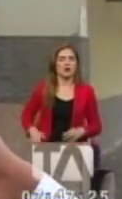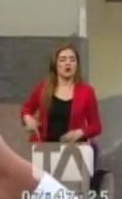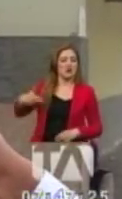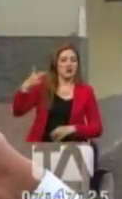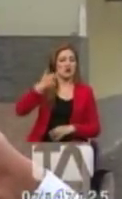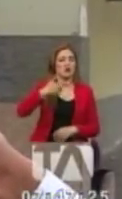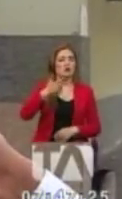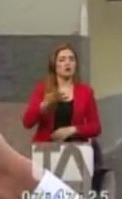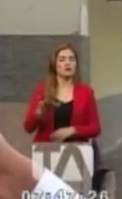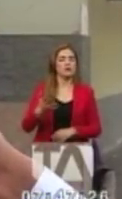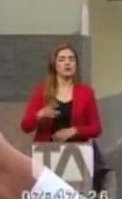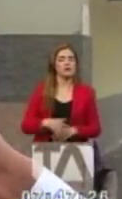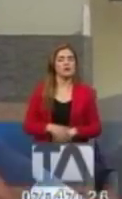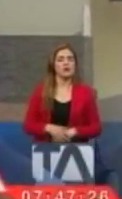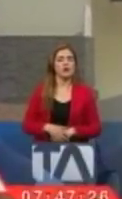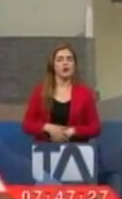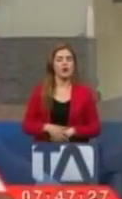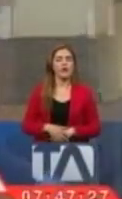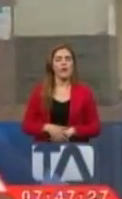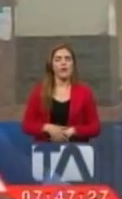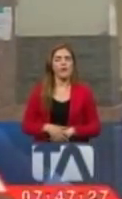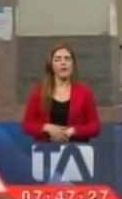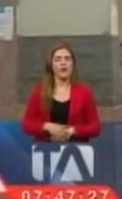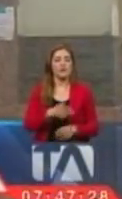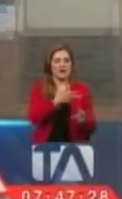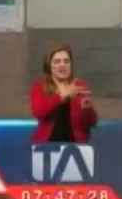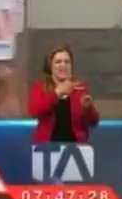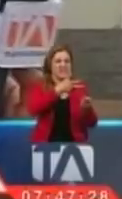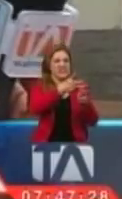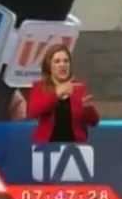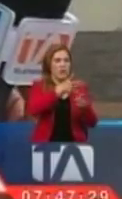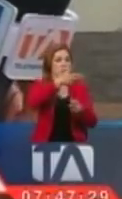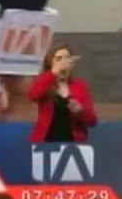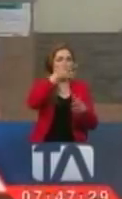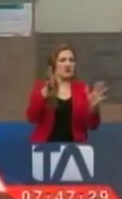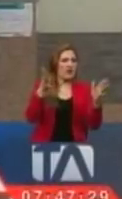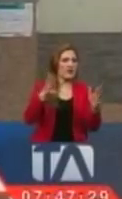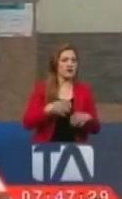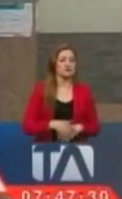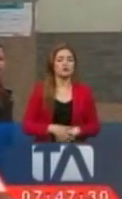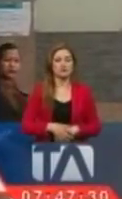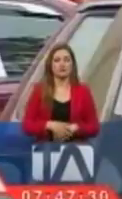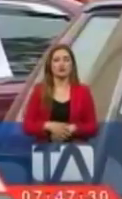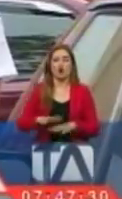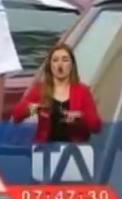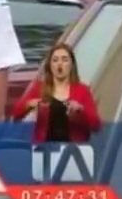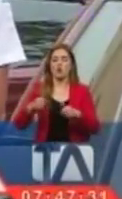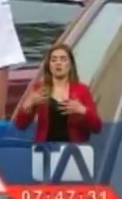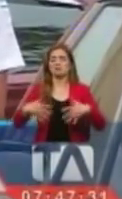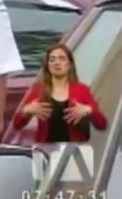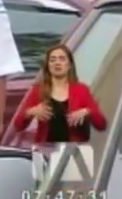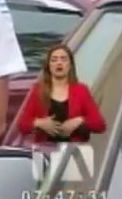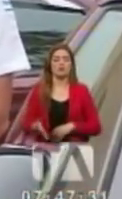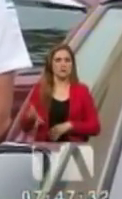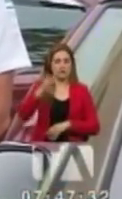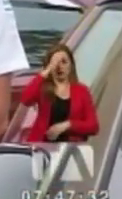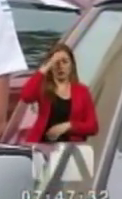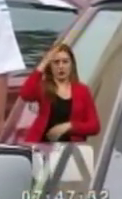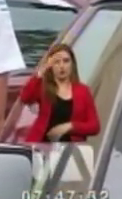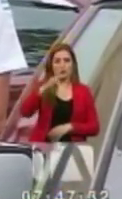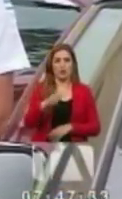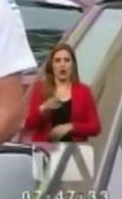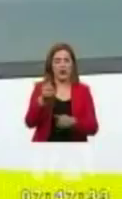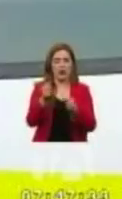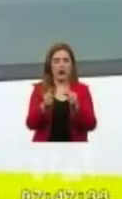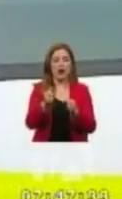bajo intimidación con el arma rastrillan no usar el disparo porque delito ponen la de nuestras pruebas graba la policía a través de las huellas encontradas